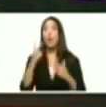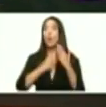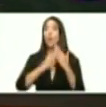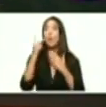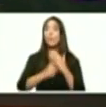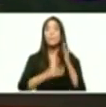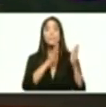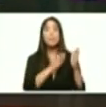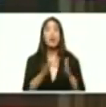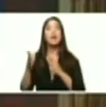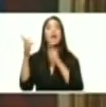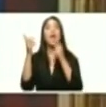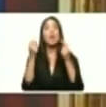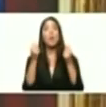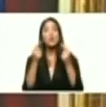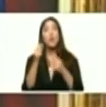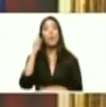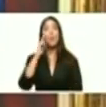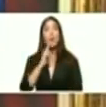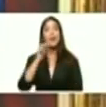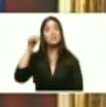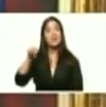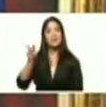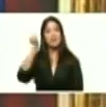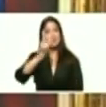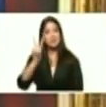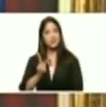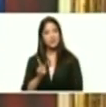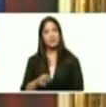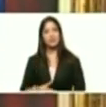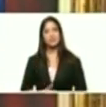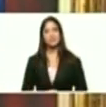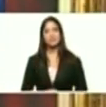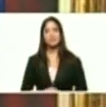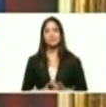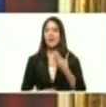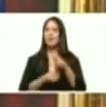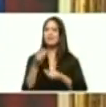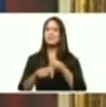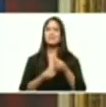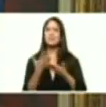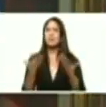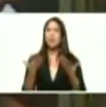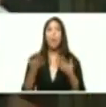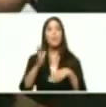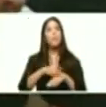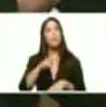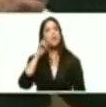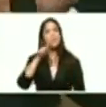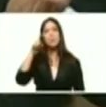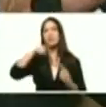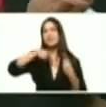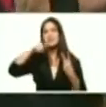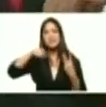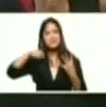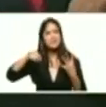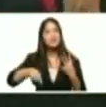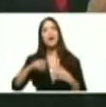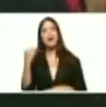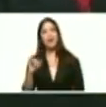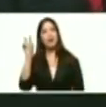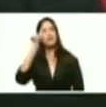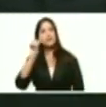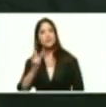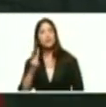económica bolivariana criolla criollita, hecha de la necesidad nacional, hecha